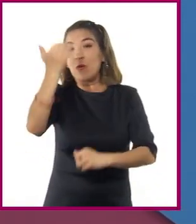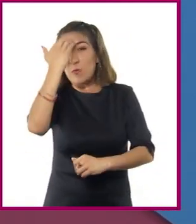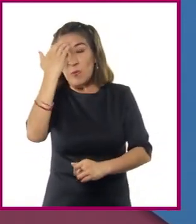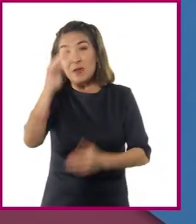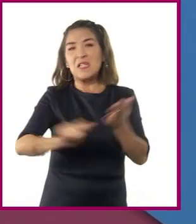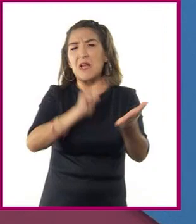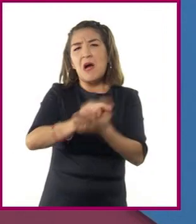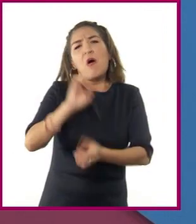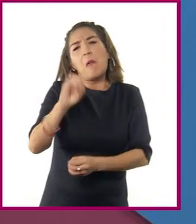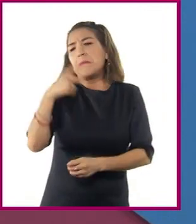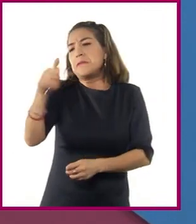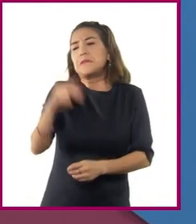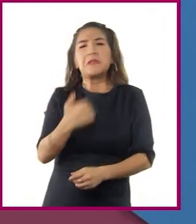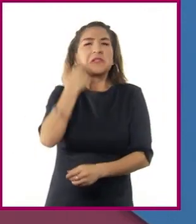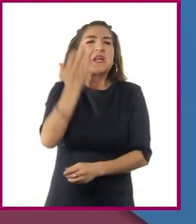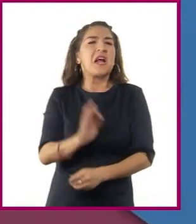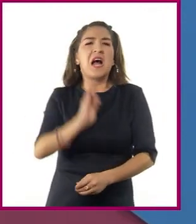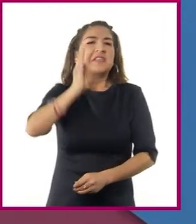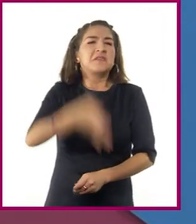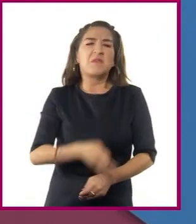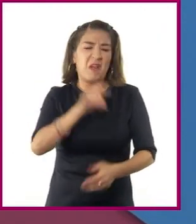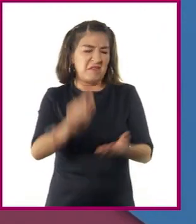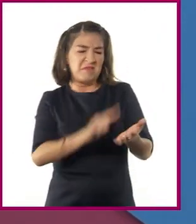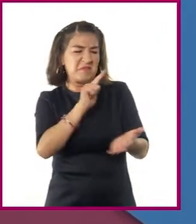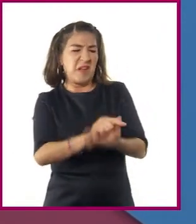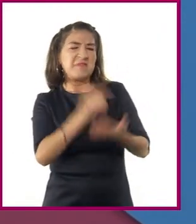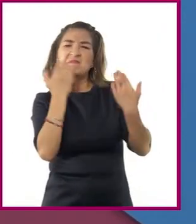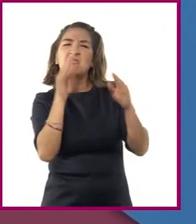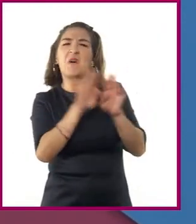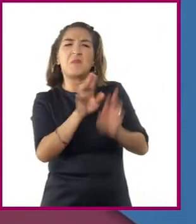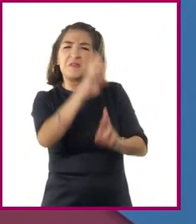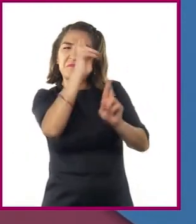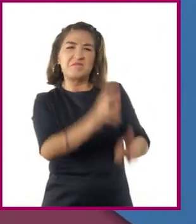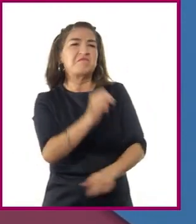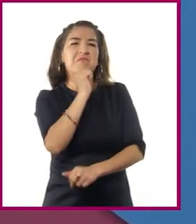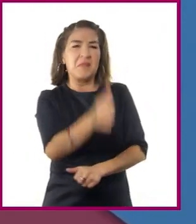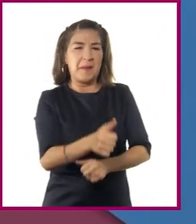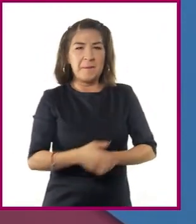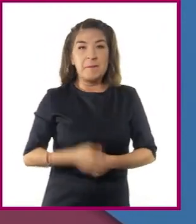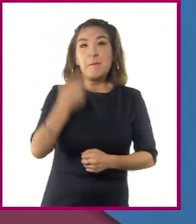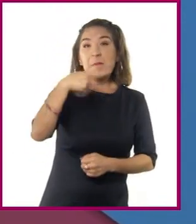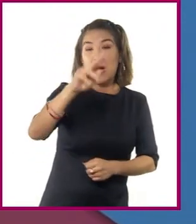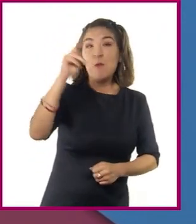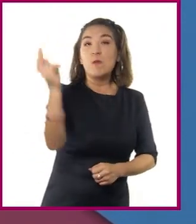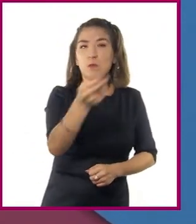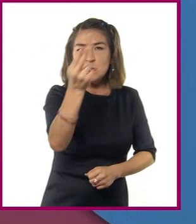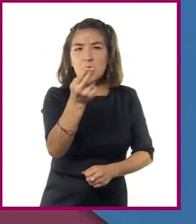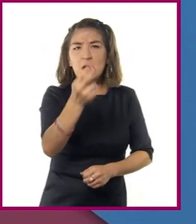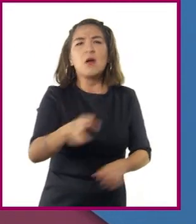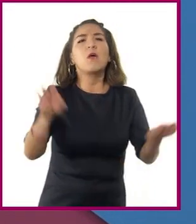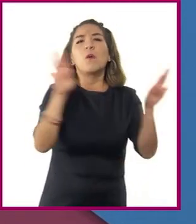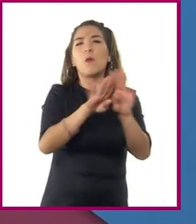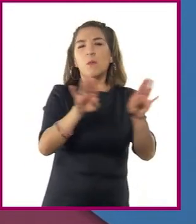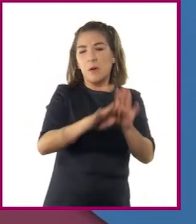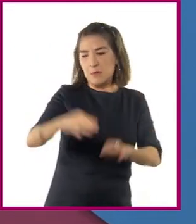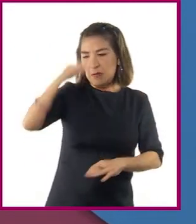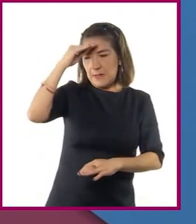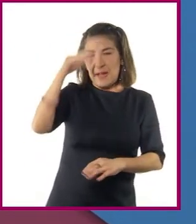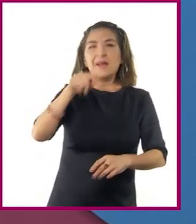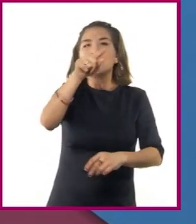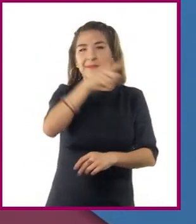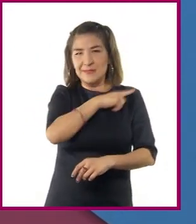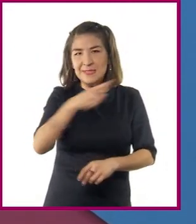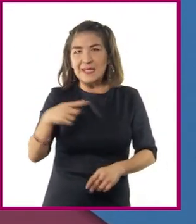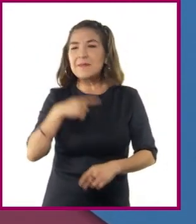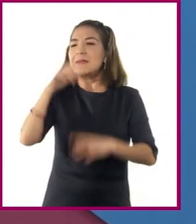porque así lo decidieron. Pero ustedes, alumnas y alumnos, ¿cómo convencerían a alguien de